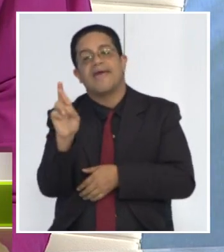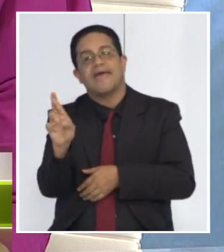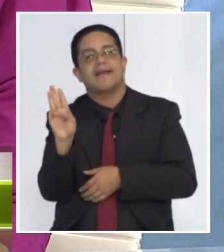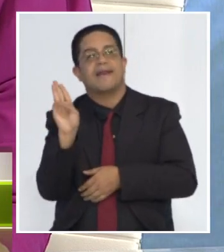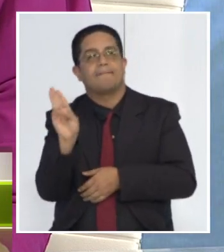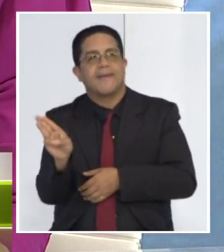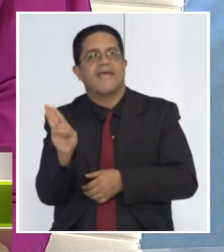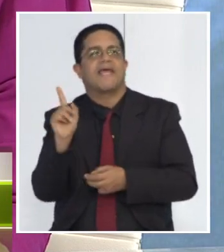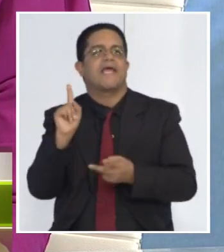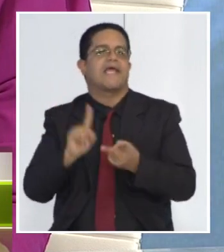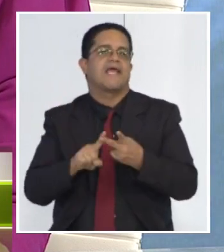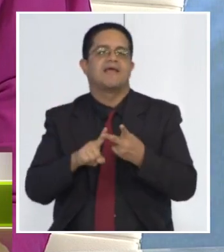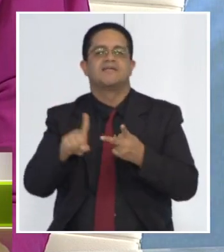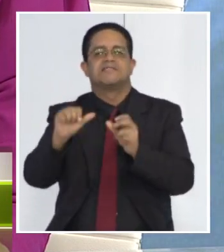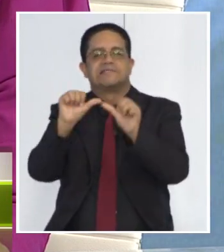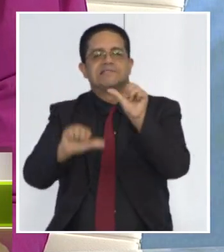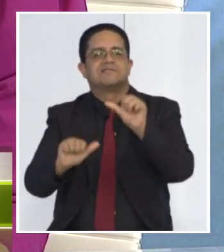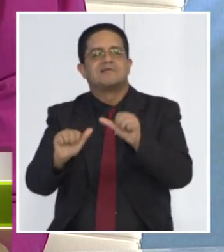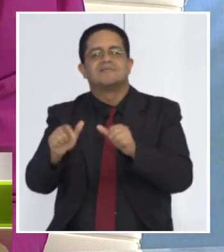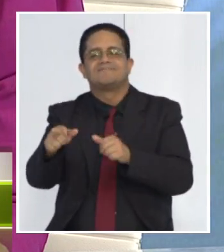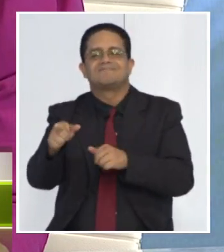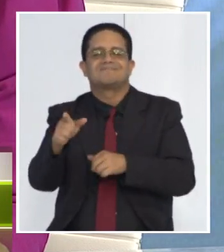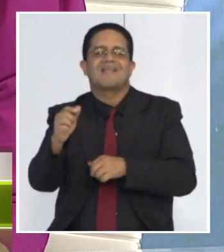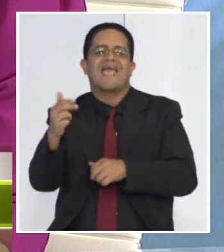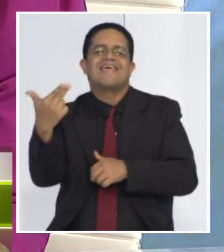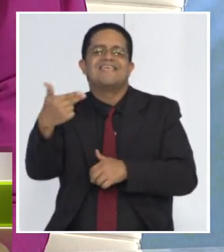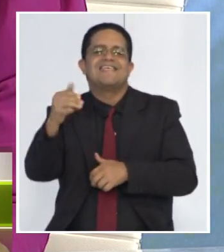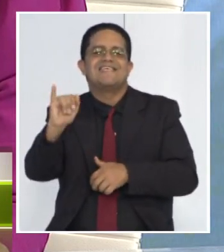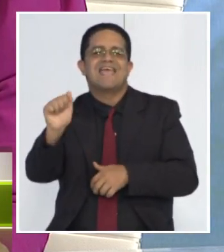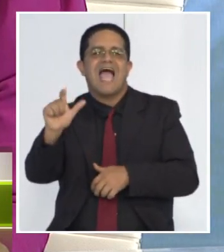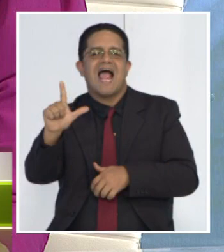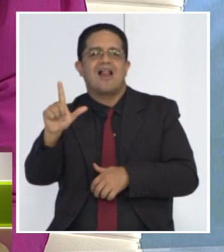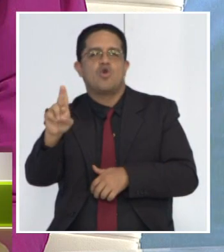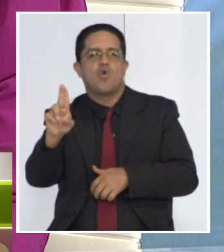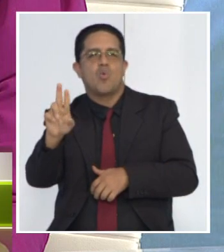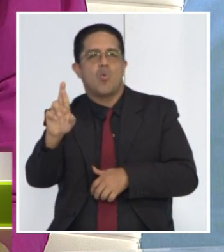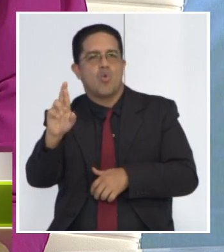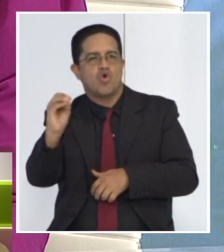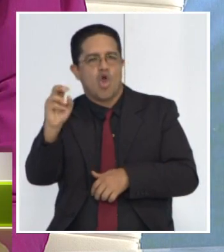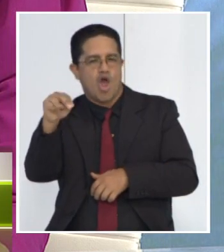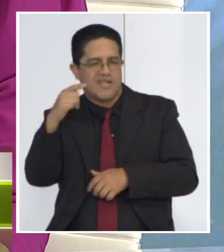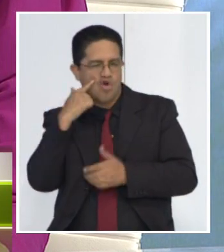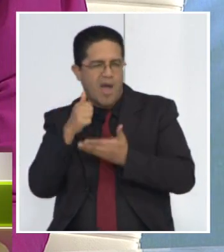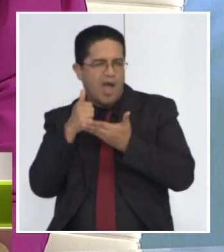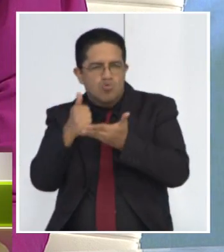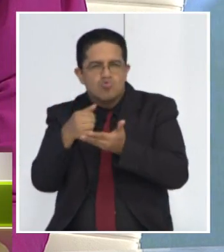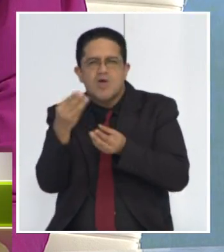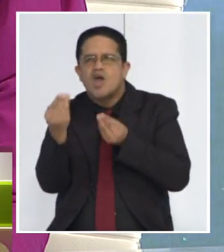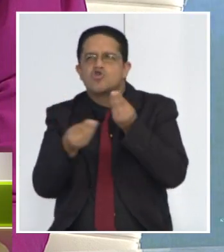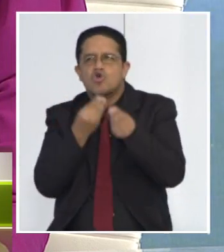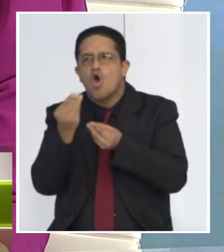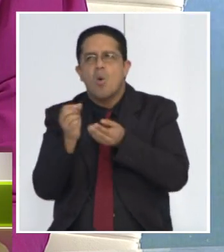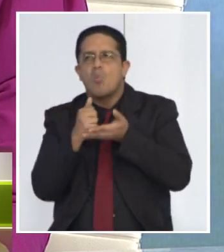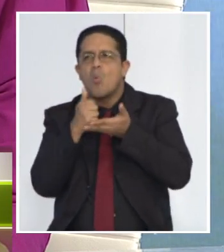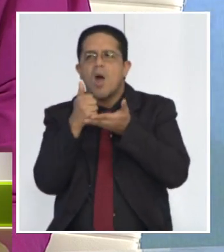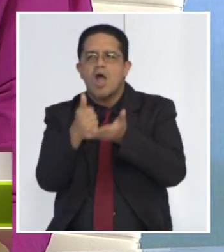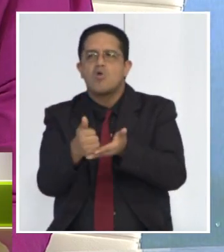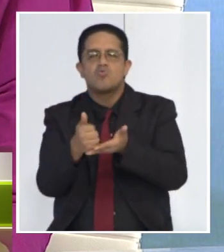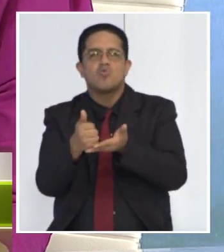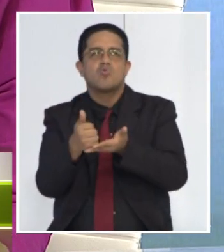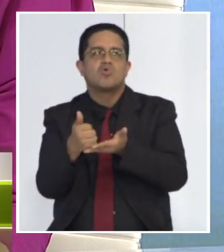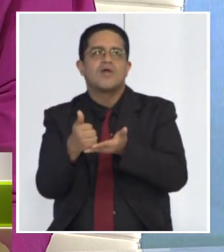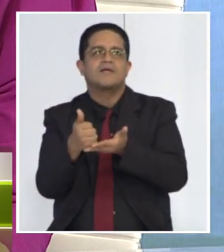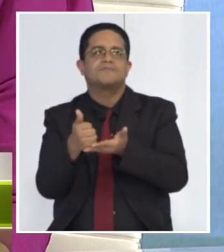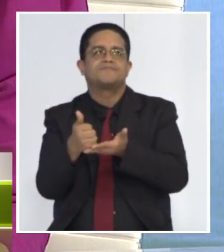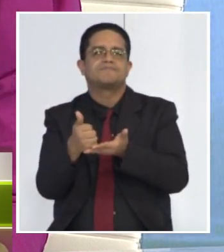hablaba sobre ácido hialurónico incluso, Sí. para la parte de las caderas. ¿Cómo contribuye, y además si todo